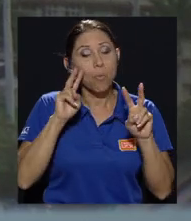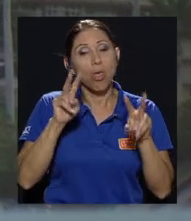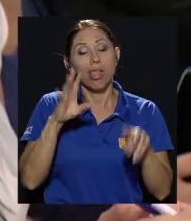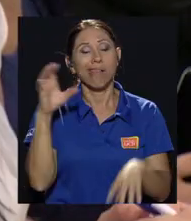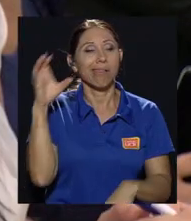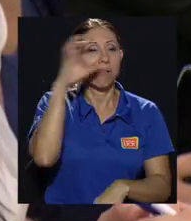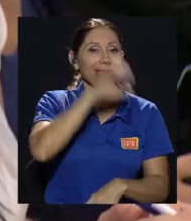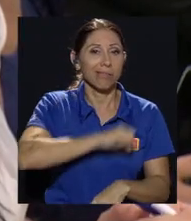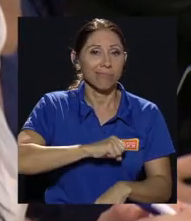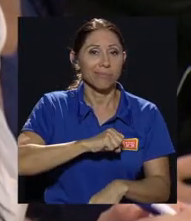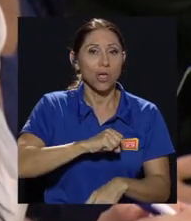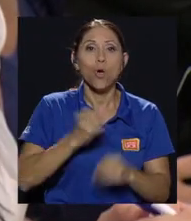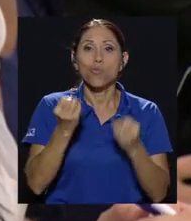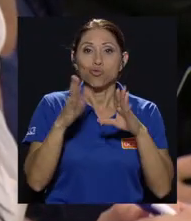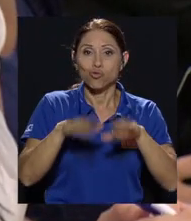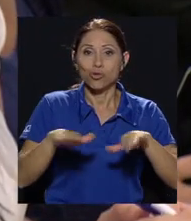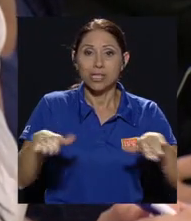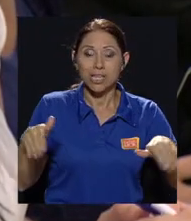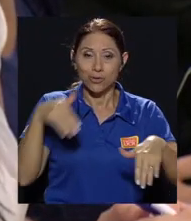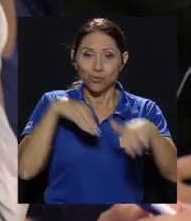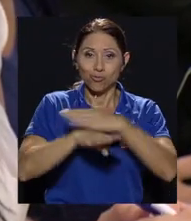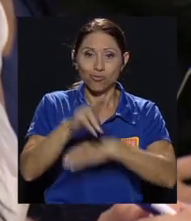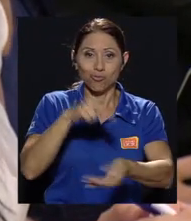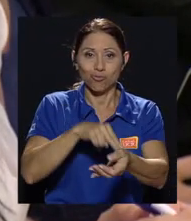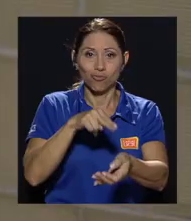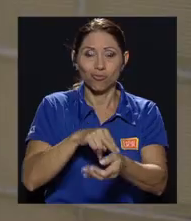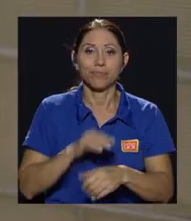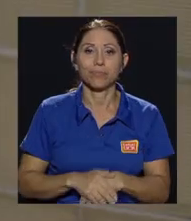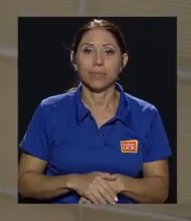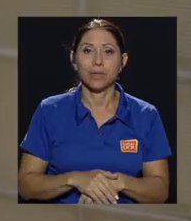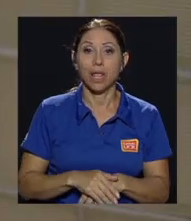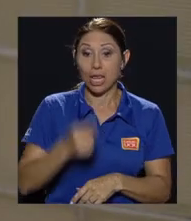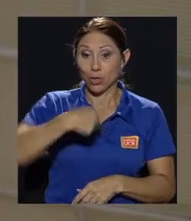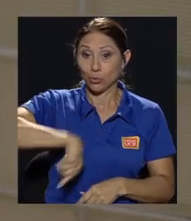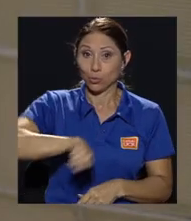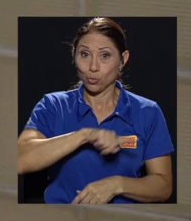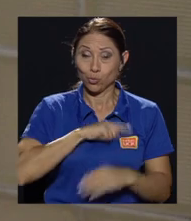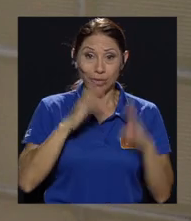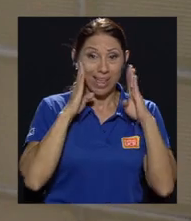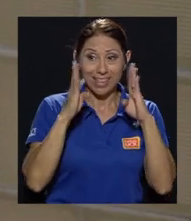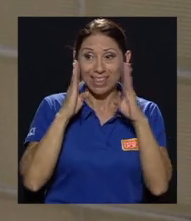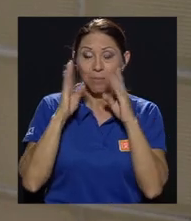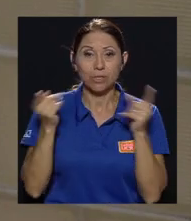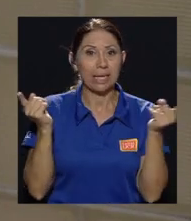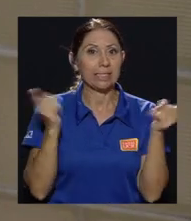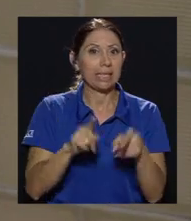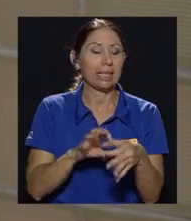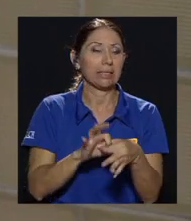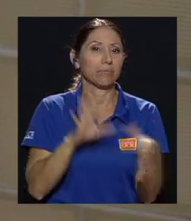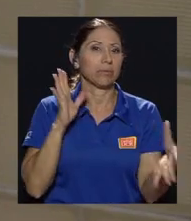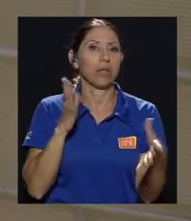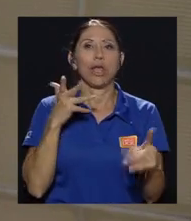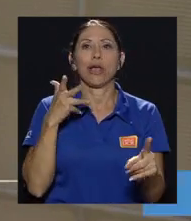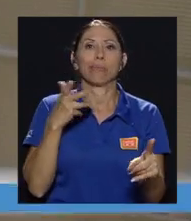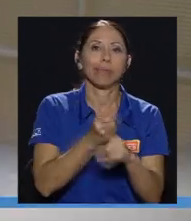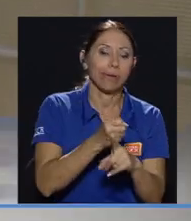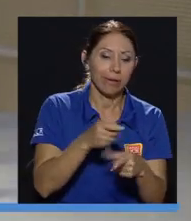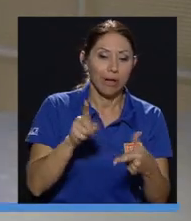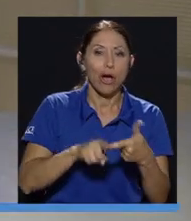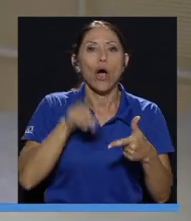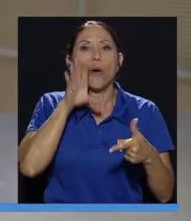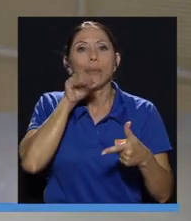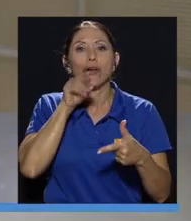y niñas. El número de accidentes que atendemos en nuestros niños, accidentes de tránsito, mordidas de